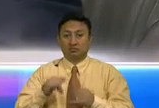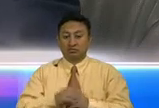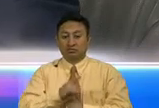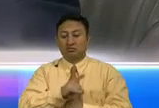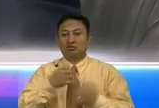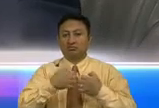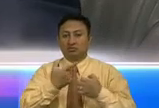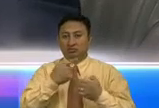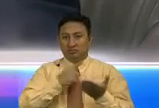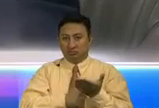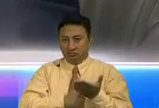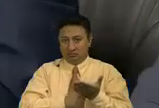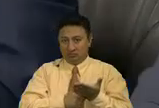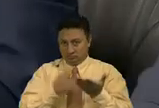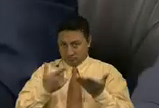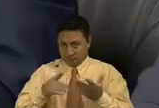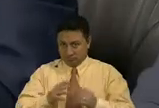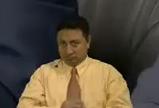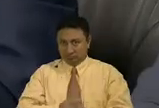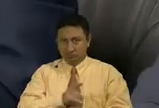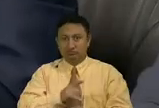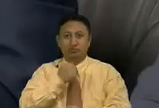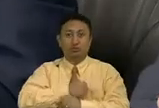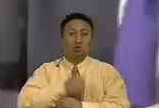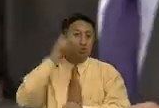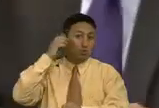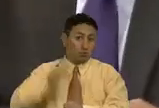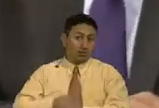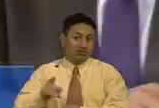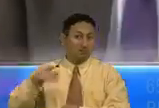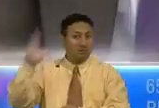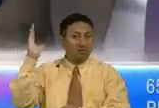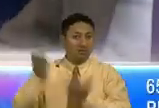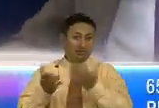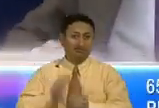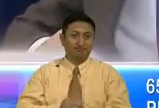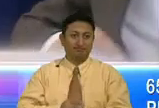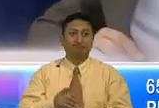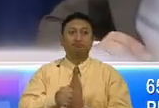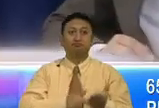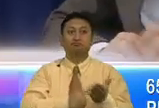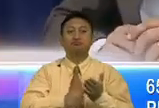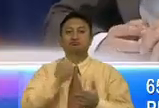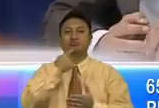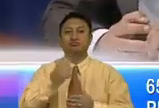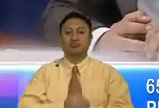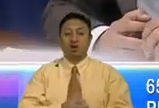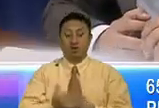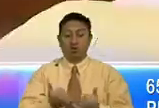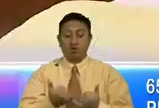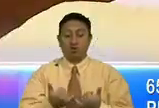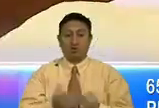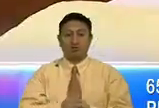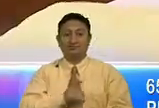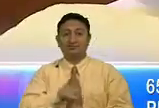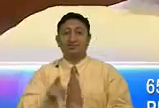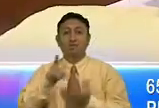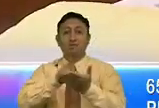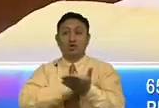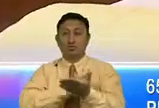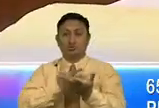de Petroecuador, por ejemplo, en el poliducto Pascuales Cuenca podría ser mayor. Finalmente, el ministro rechazó los rumores en torno a que se busque privatizar estos